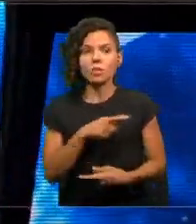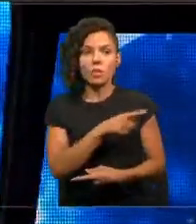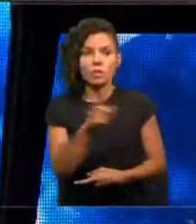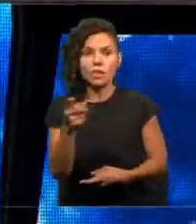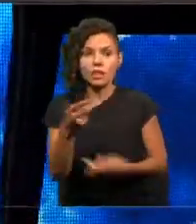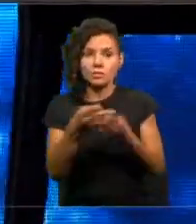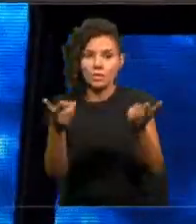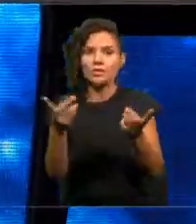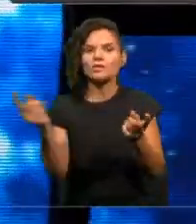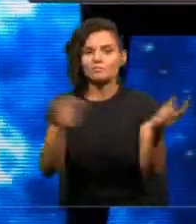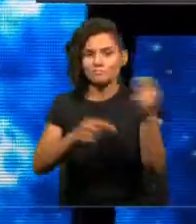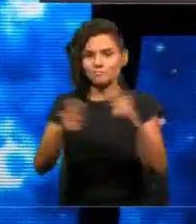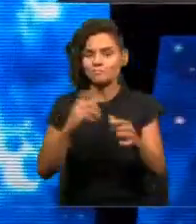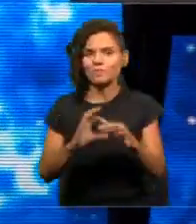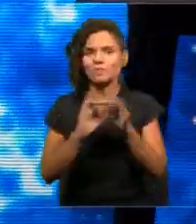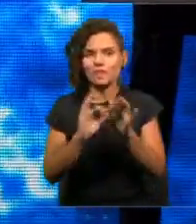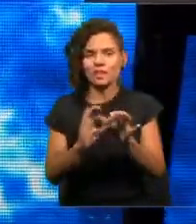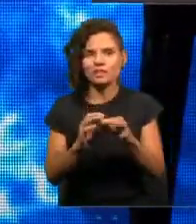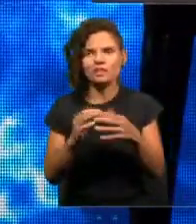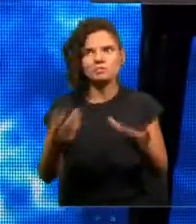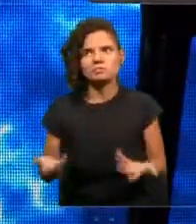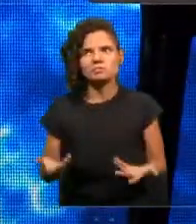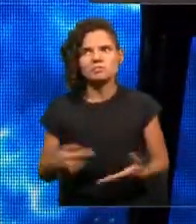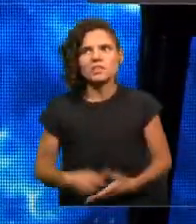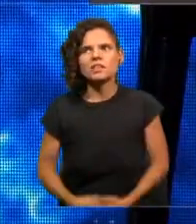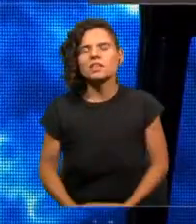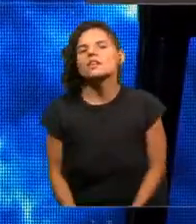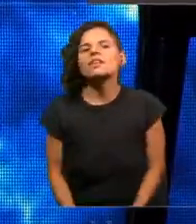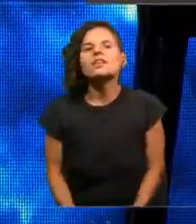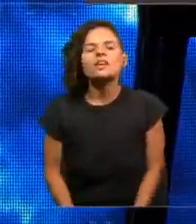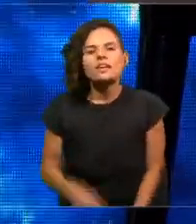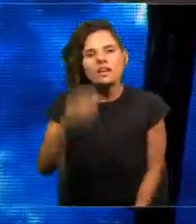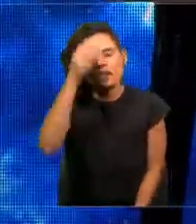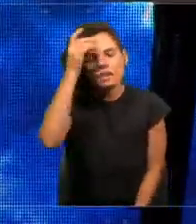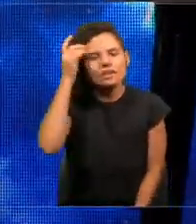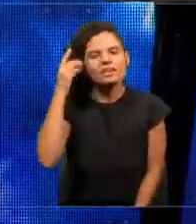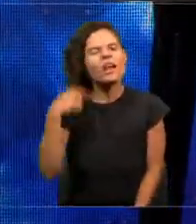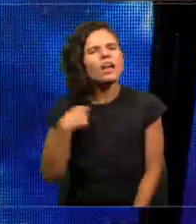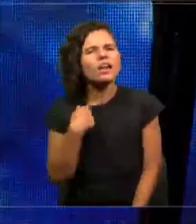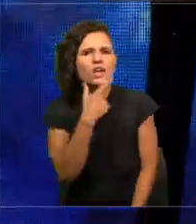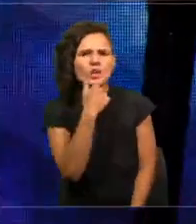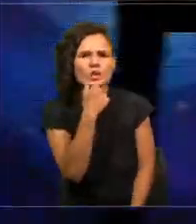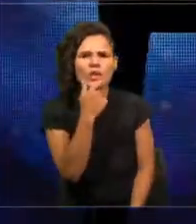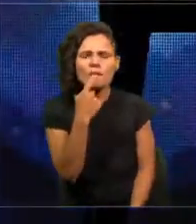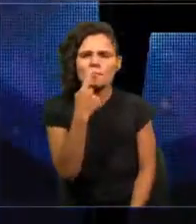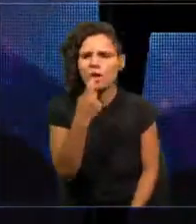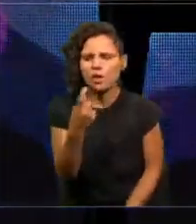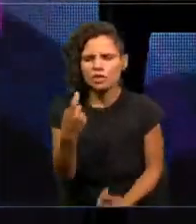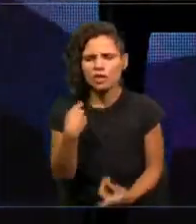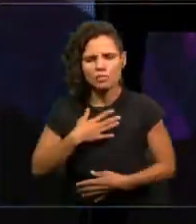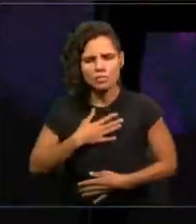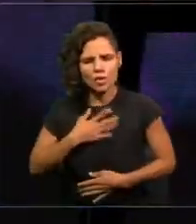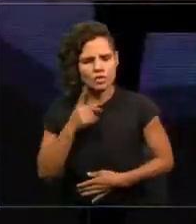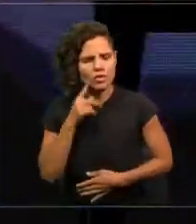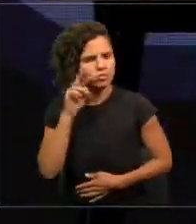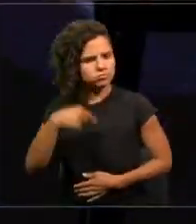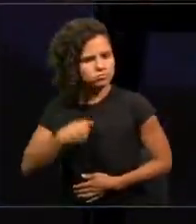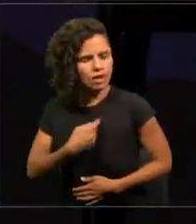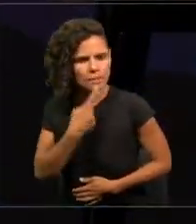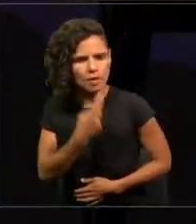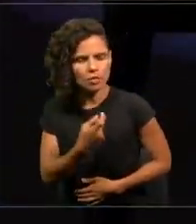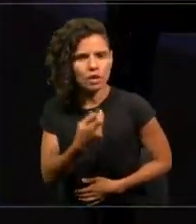primera pregunta que me gustaría hacerme y que me gustaría que todos nos hicieran hoy día tiene que ver precisamente con